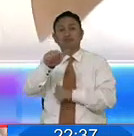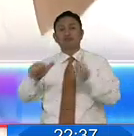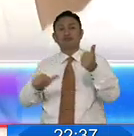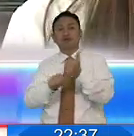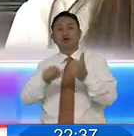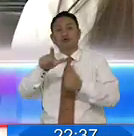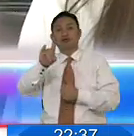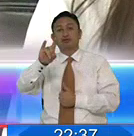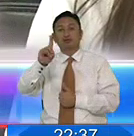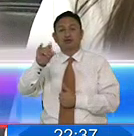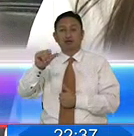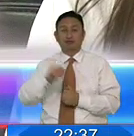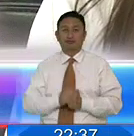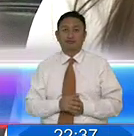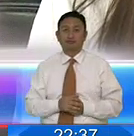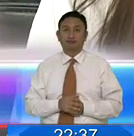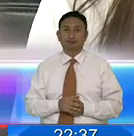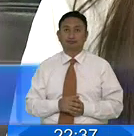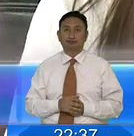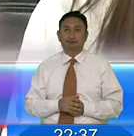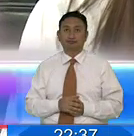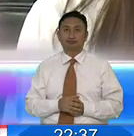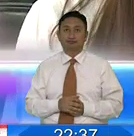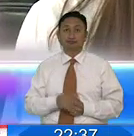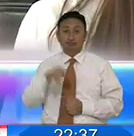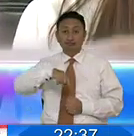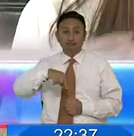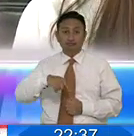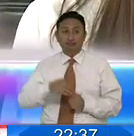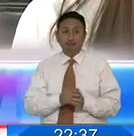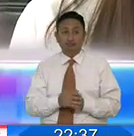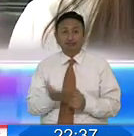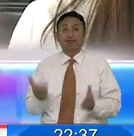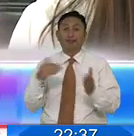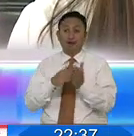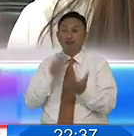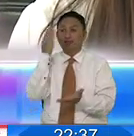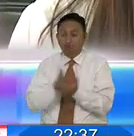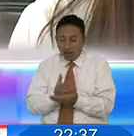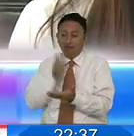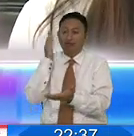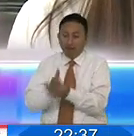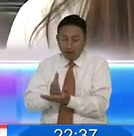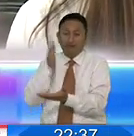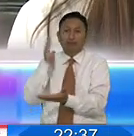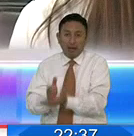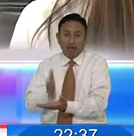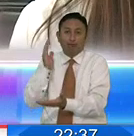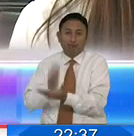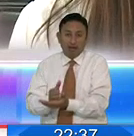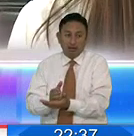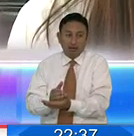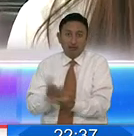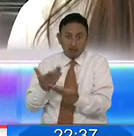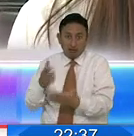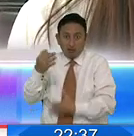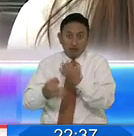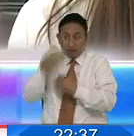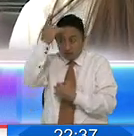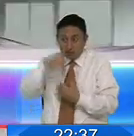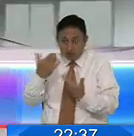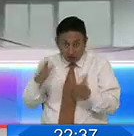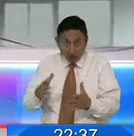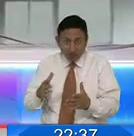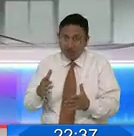s entonces ha sido una nulidad tras otra realidad tras otra nulidad que han impedido que existe una sentencia condenatoria